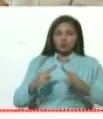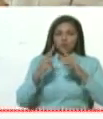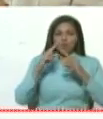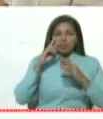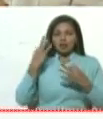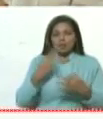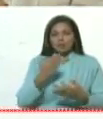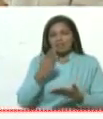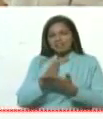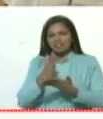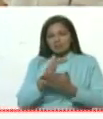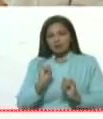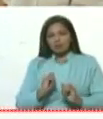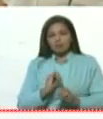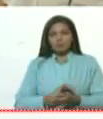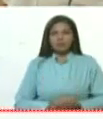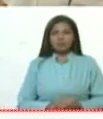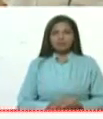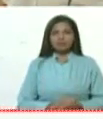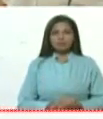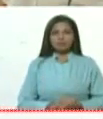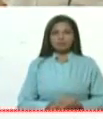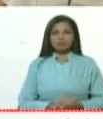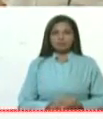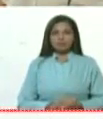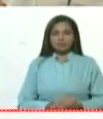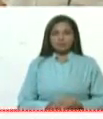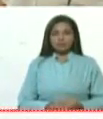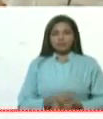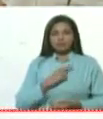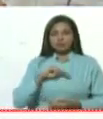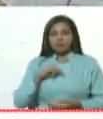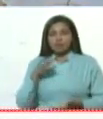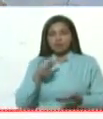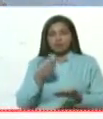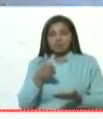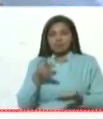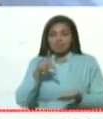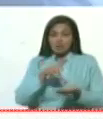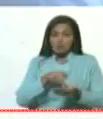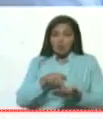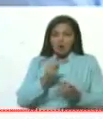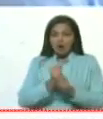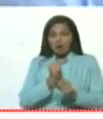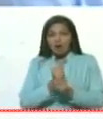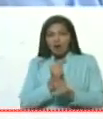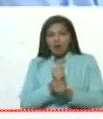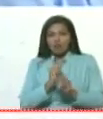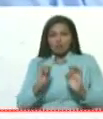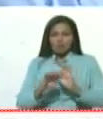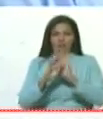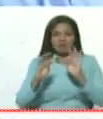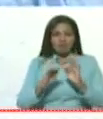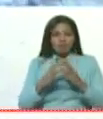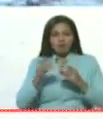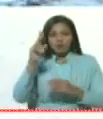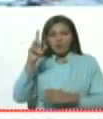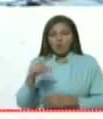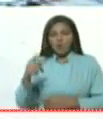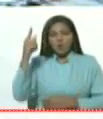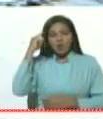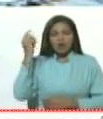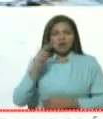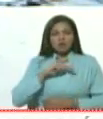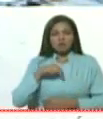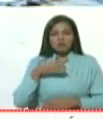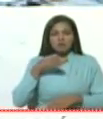verdad, siempre, siempre. Mientras nosotros estamos trabajando, mientras nosotros todos los días estamos